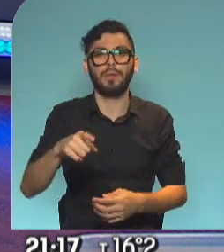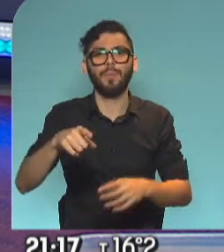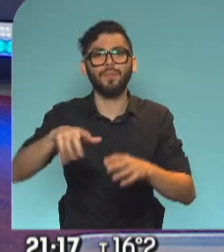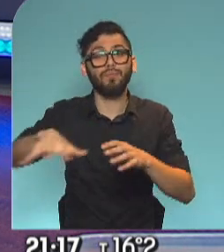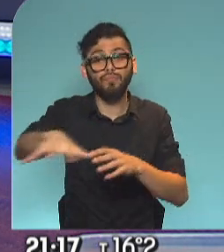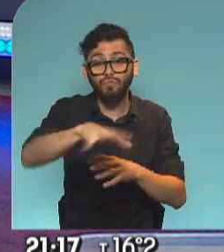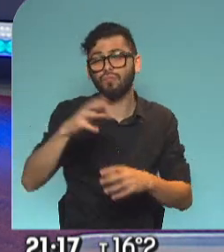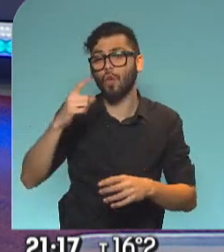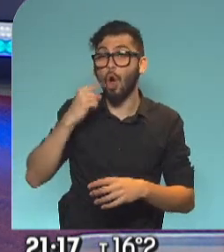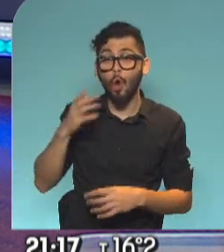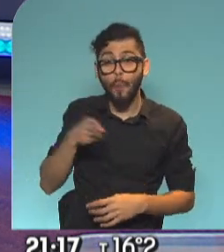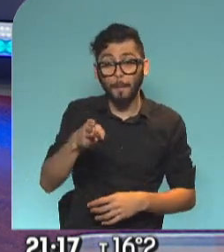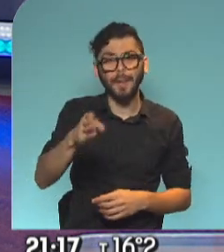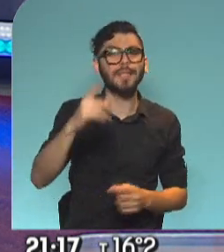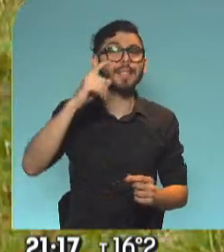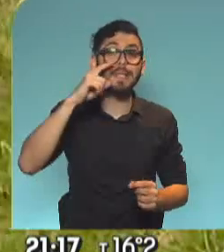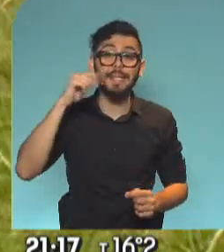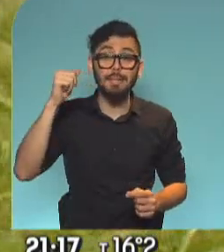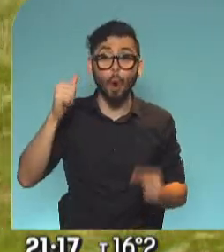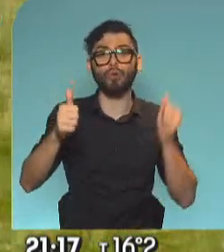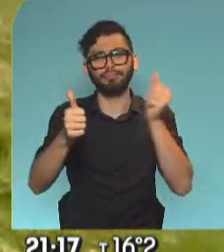en esa recorrida estuvo Alfredo Simón.